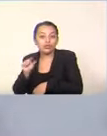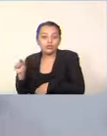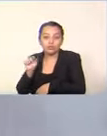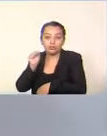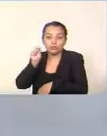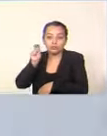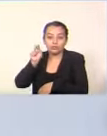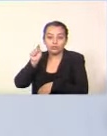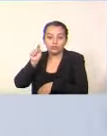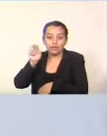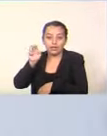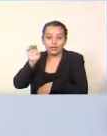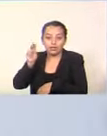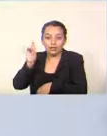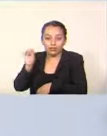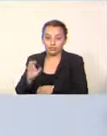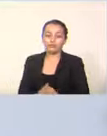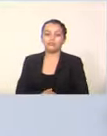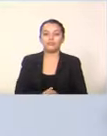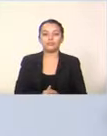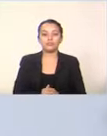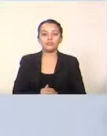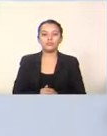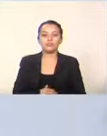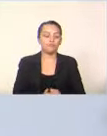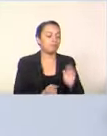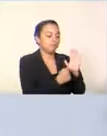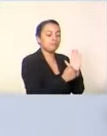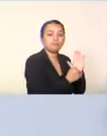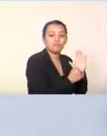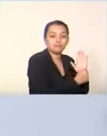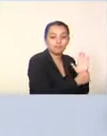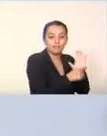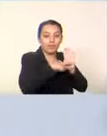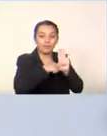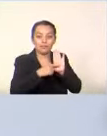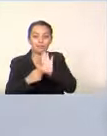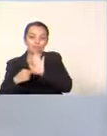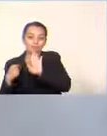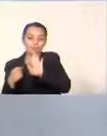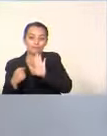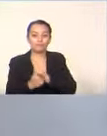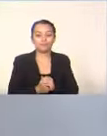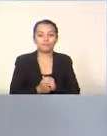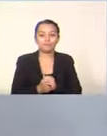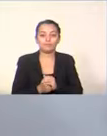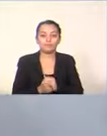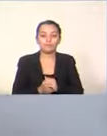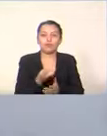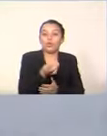resta, necesito colocar en este caso quién es el minuendo, el sustraendo, la diferencia y además las unidades,